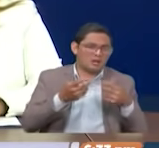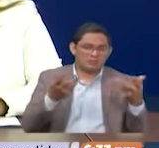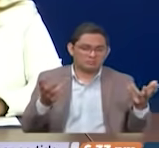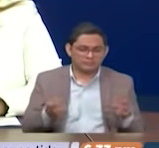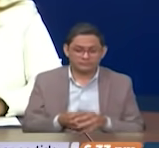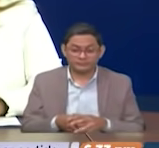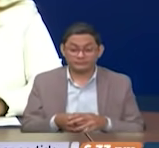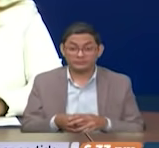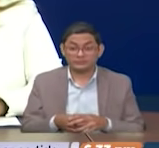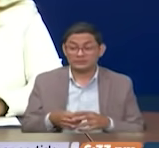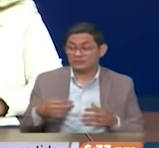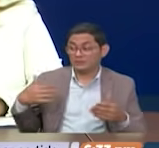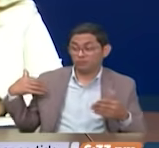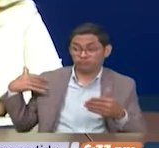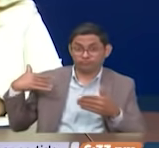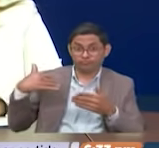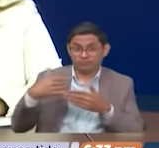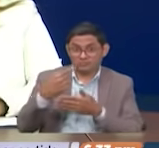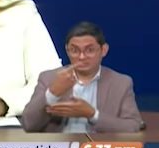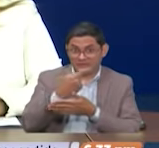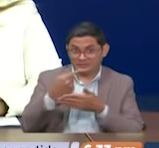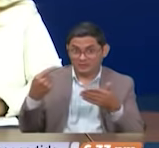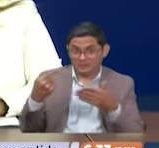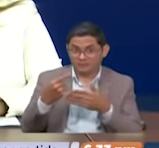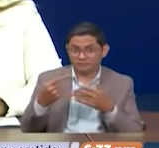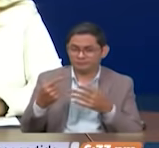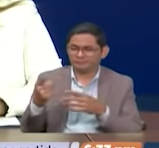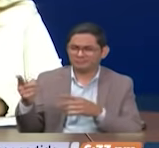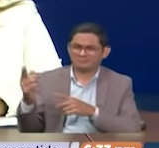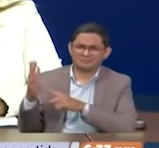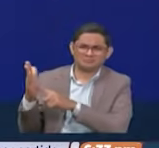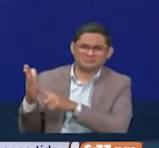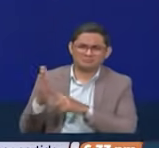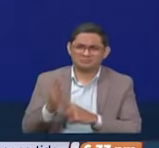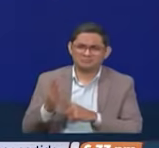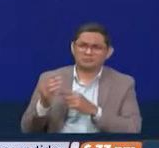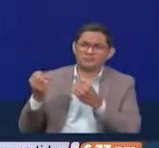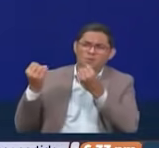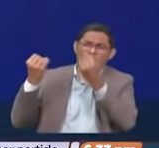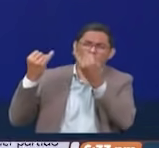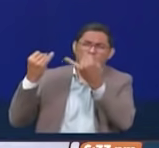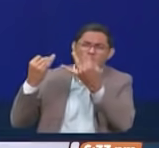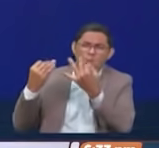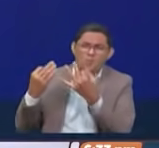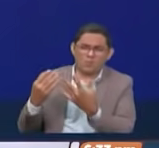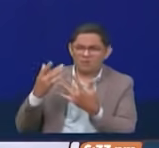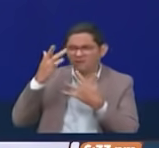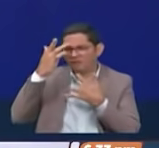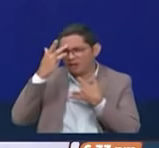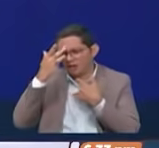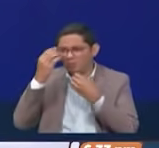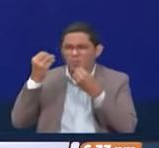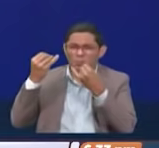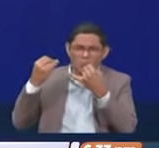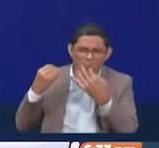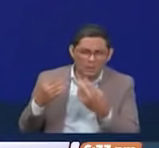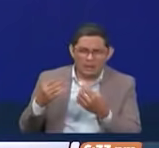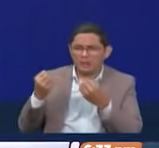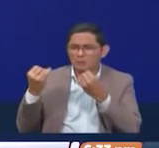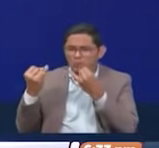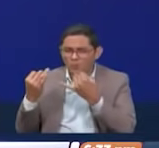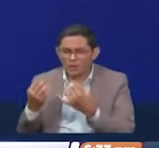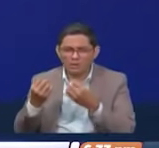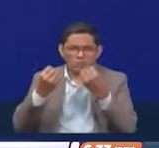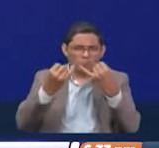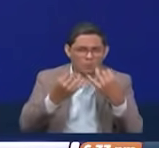analizar los datos que nos proporciona nuestro departamento de epidemiología observamos cómo mantenemos un